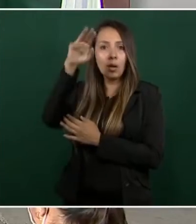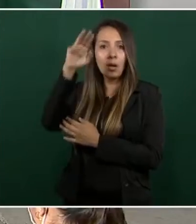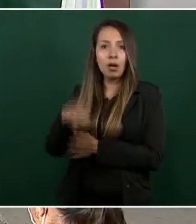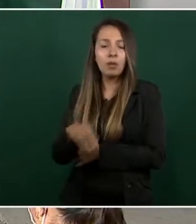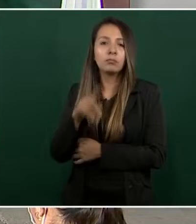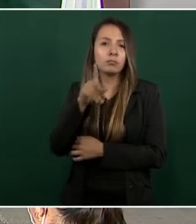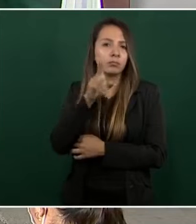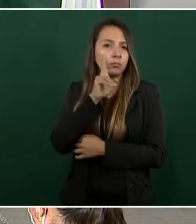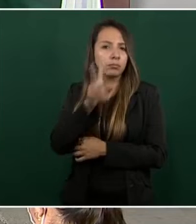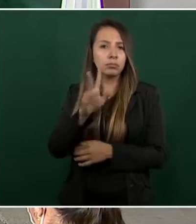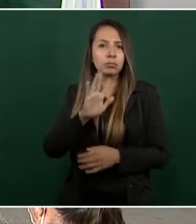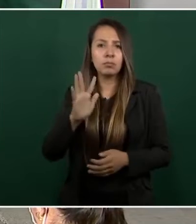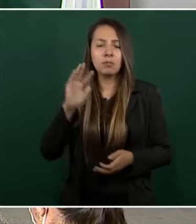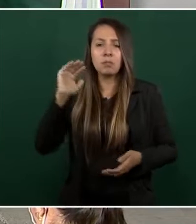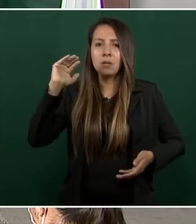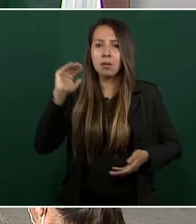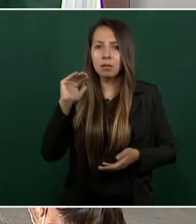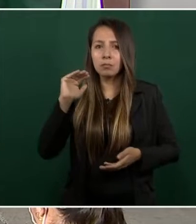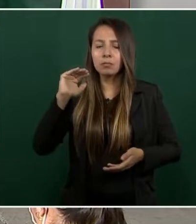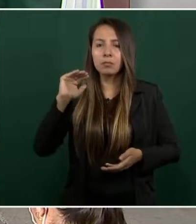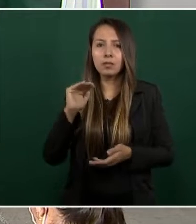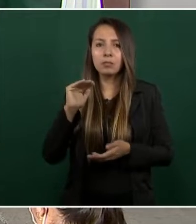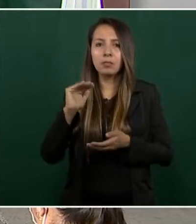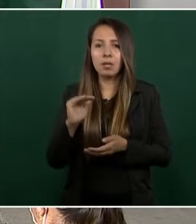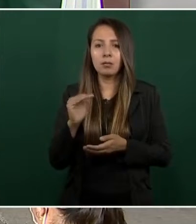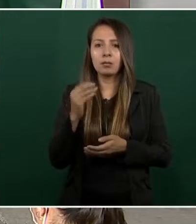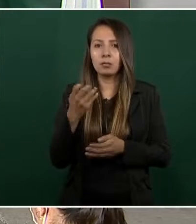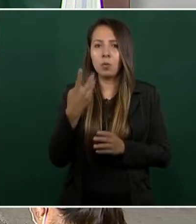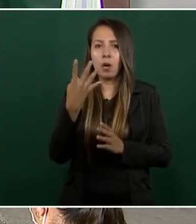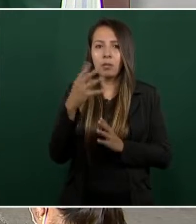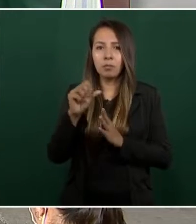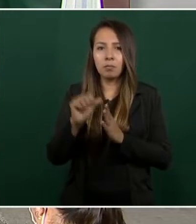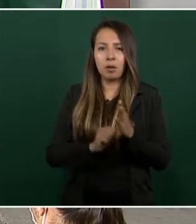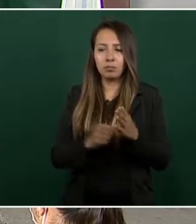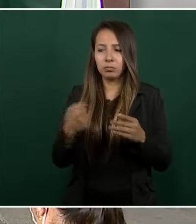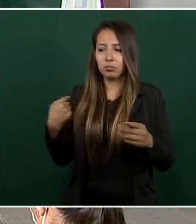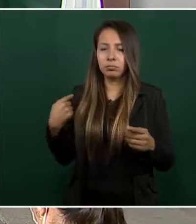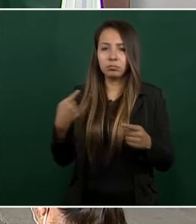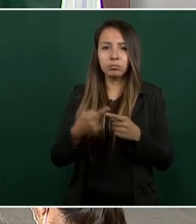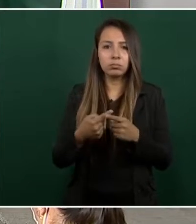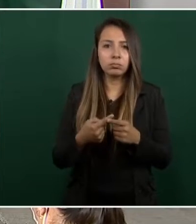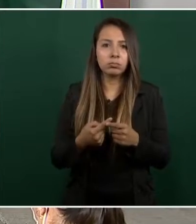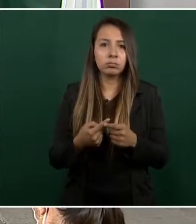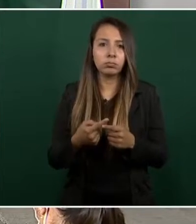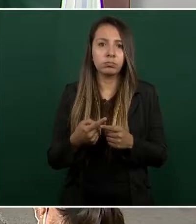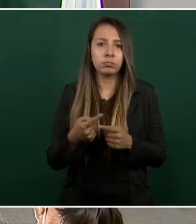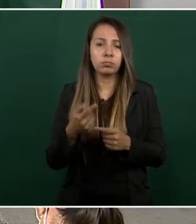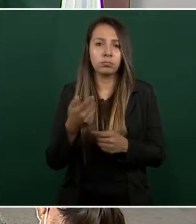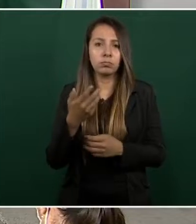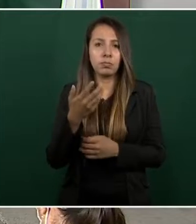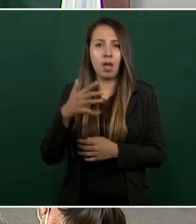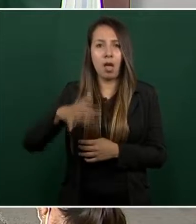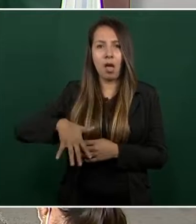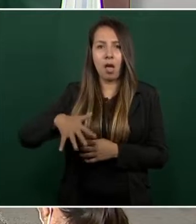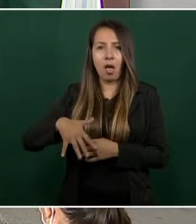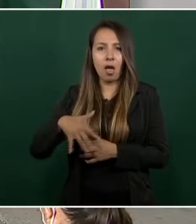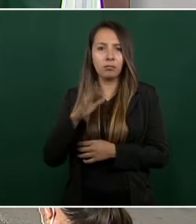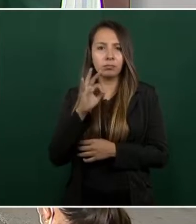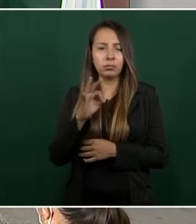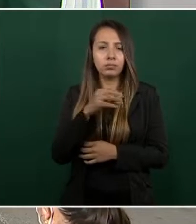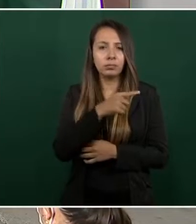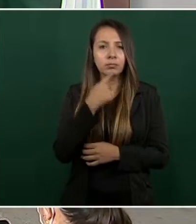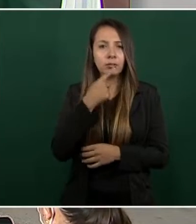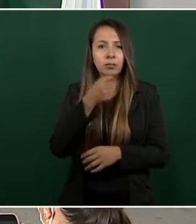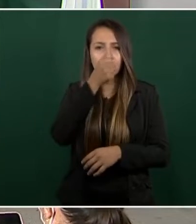ve una reducción en los últimos 4 meses. Aquí, como lo dijo el señor